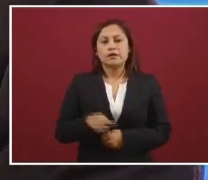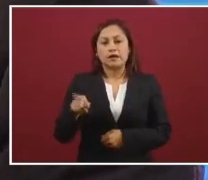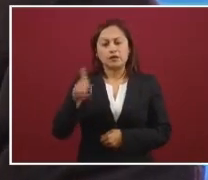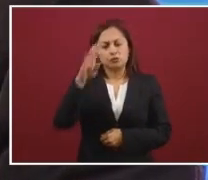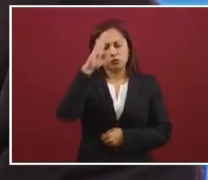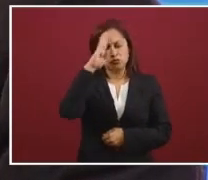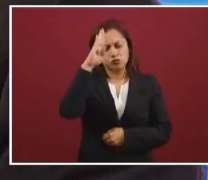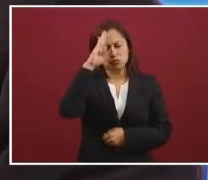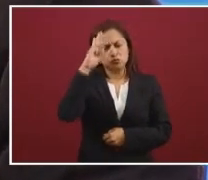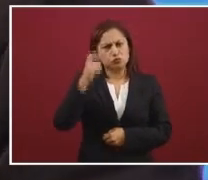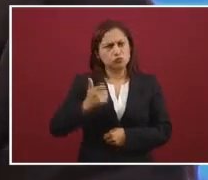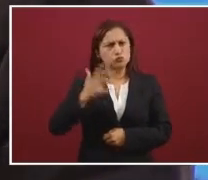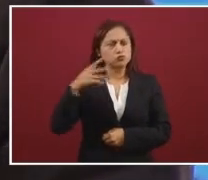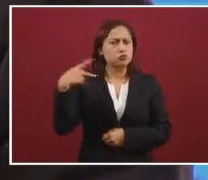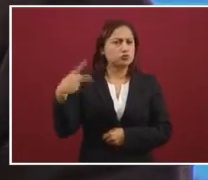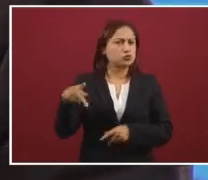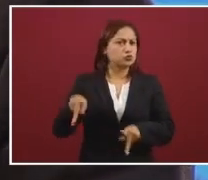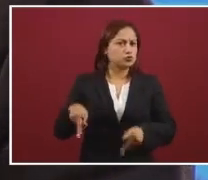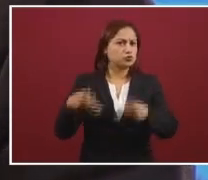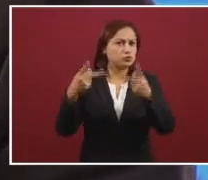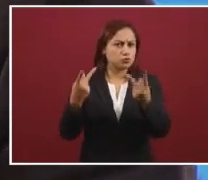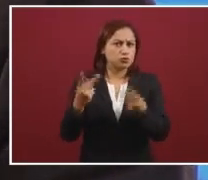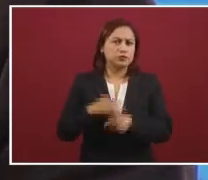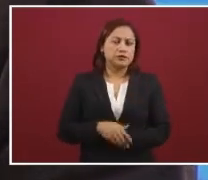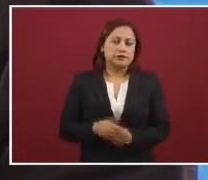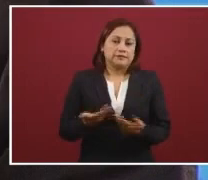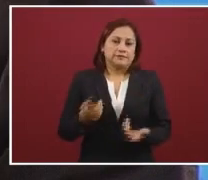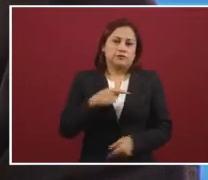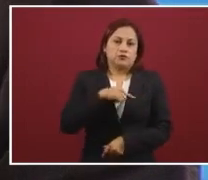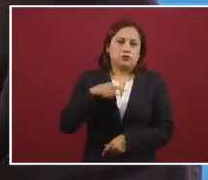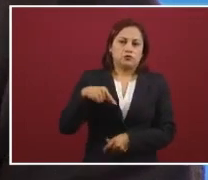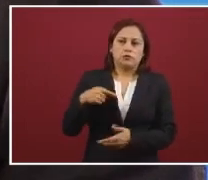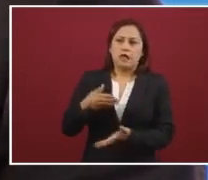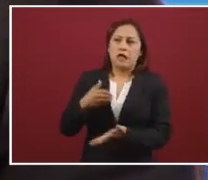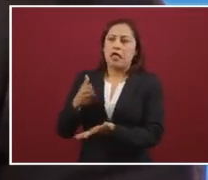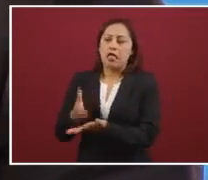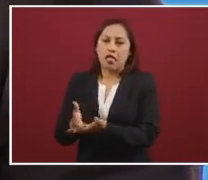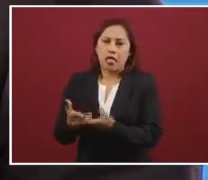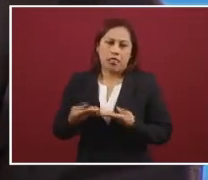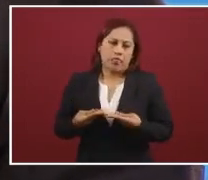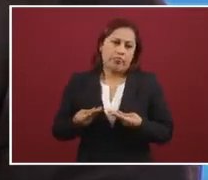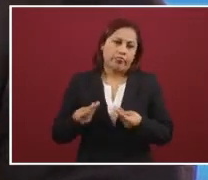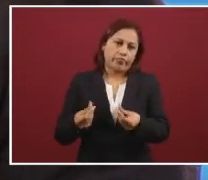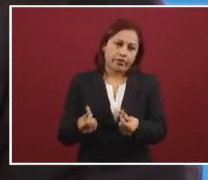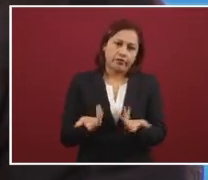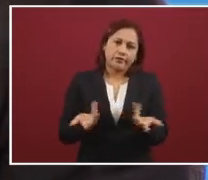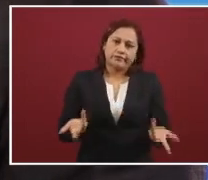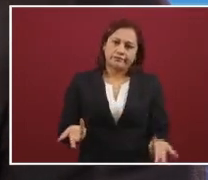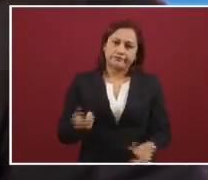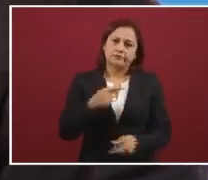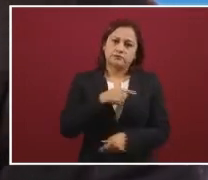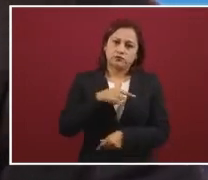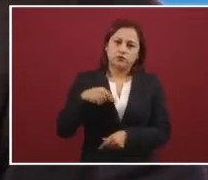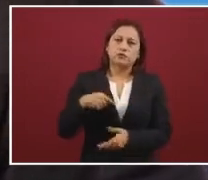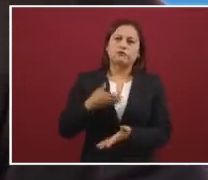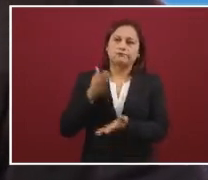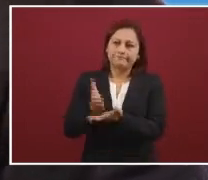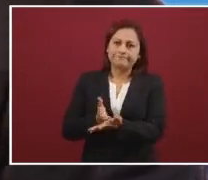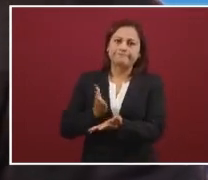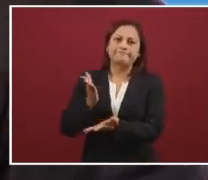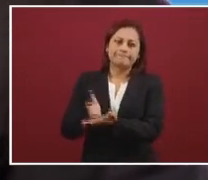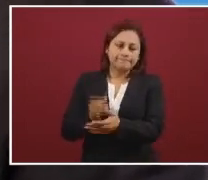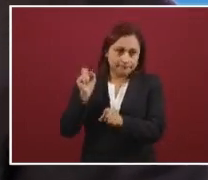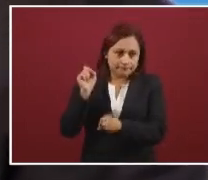en sus combustibles. Y pues ahí los consumidores somos los que normamos el mercado yendo a consumir a otro lado, y sí hay